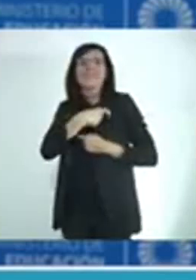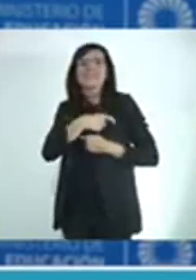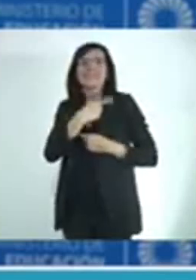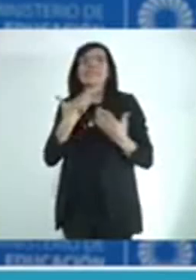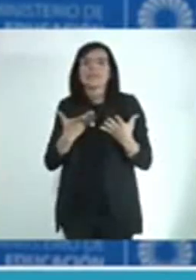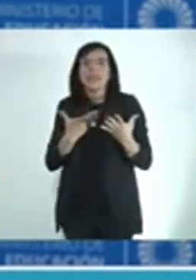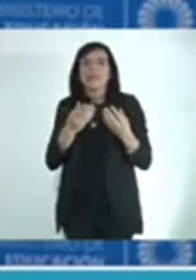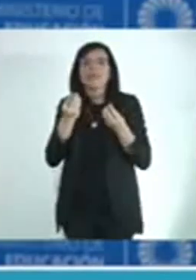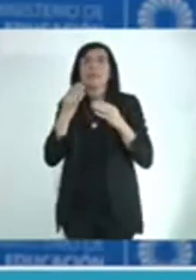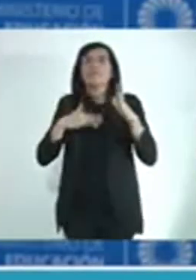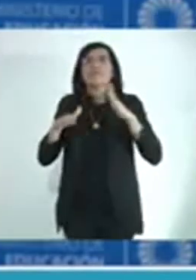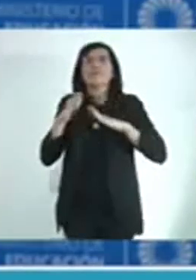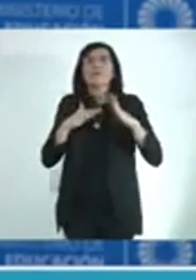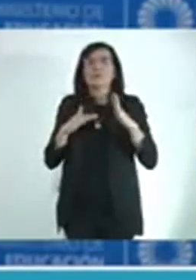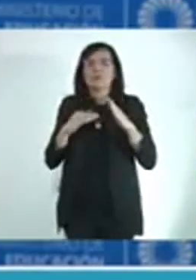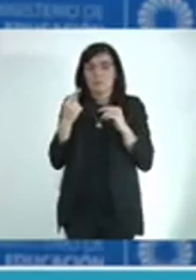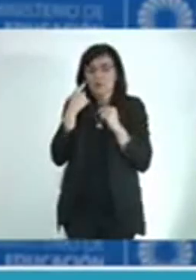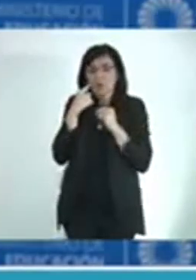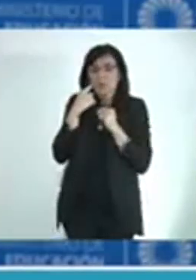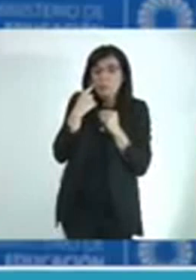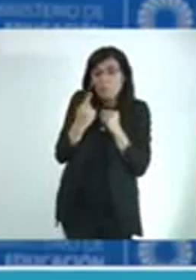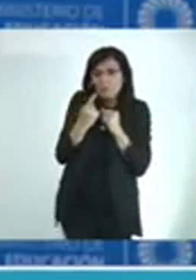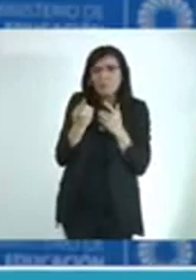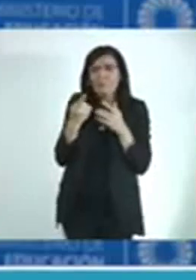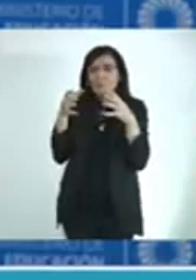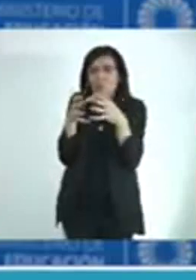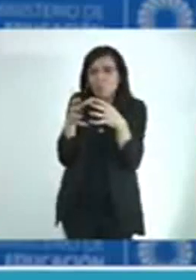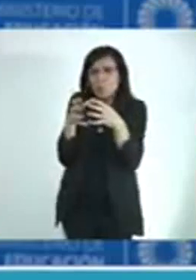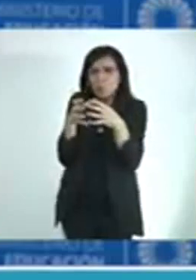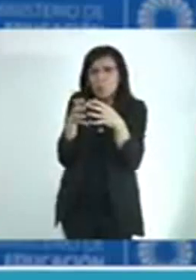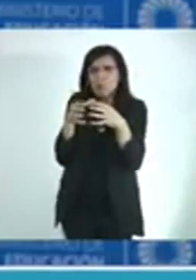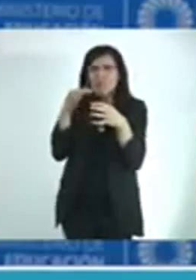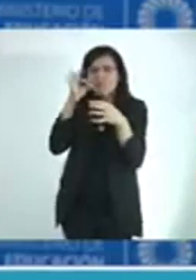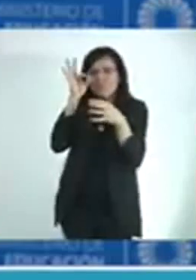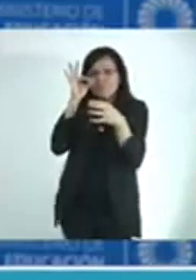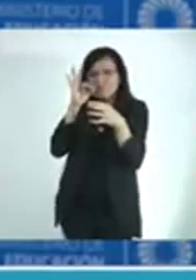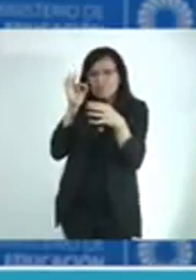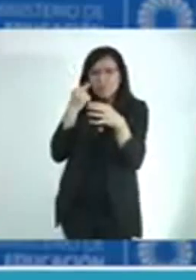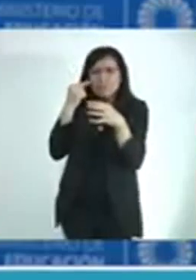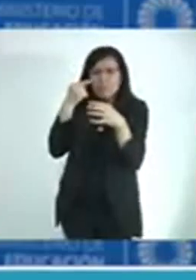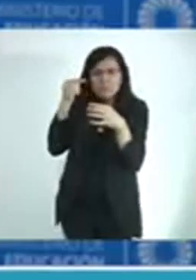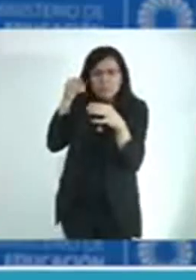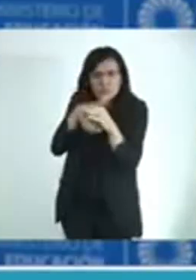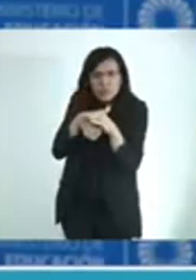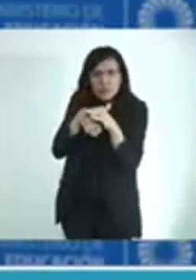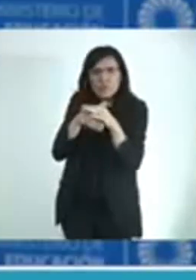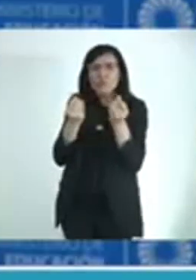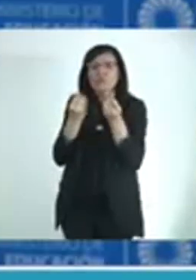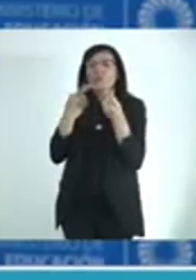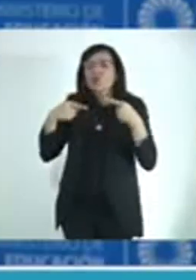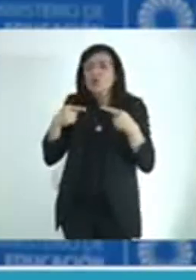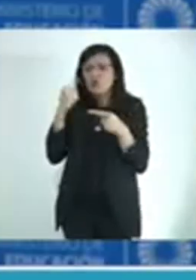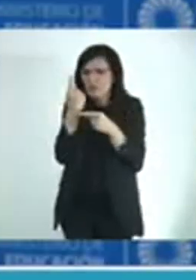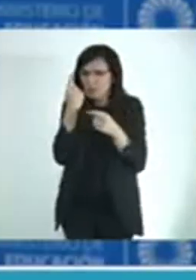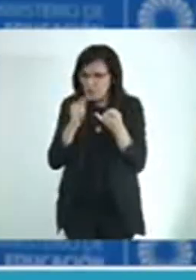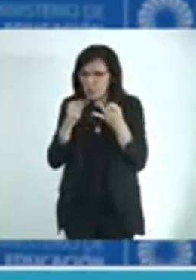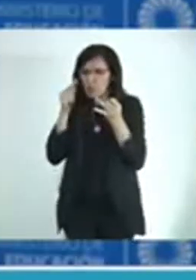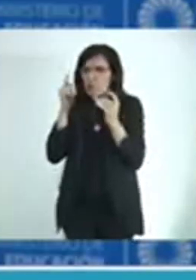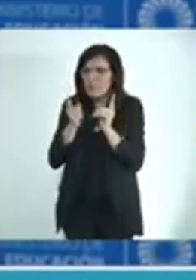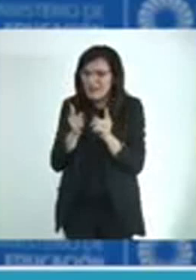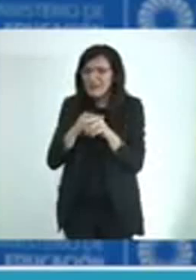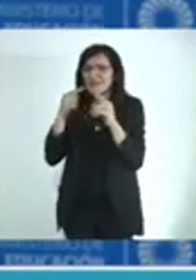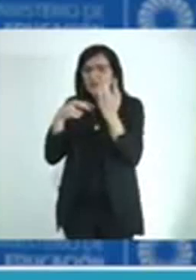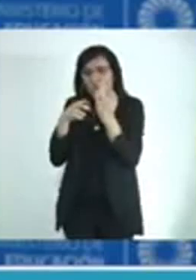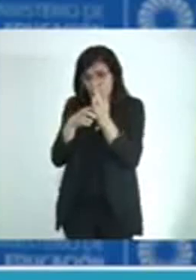realmente hacemos primero un diagnóstico de la institución. Este diagnóstico es en conjunto con las con el equipo directivo, docente, con las